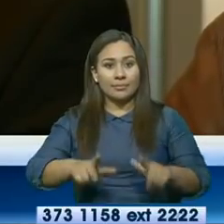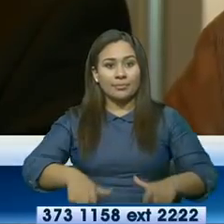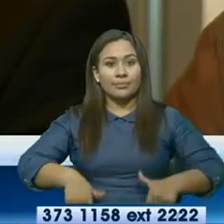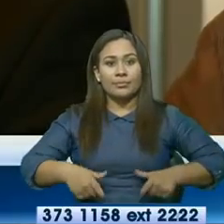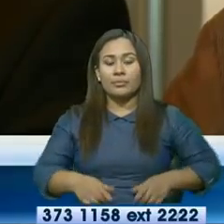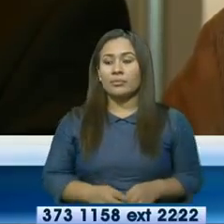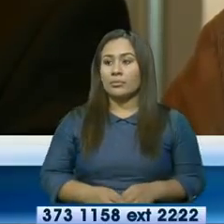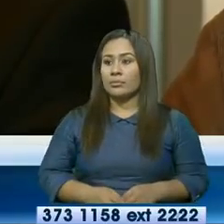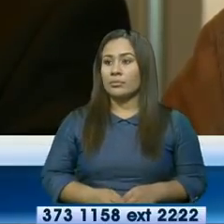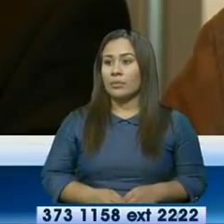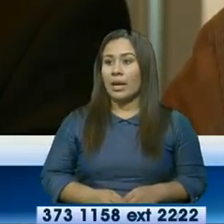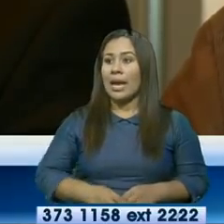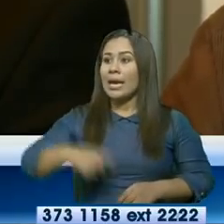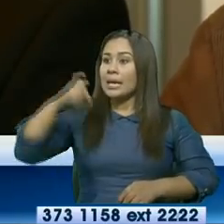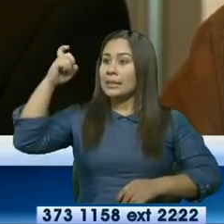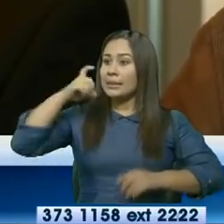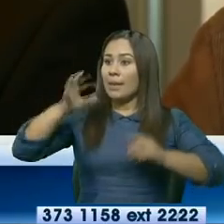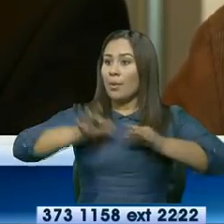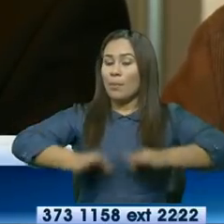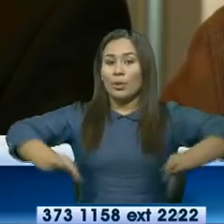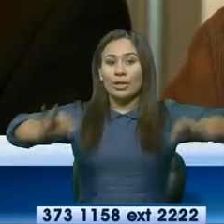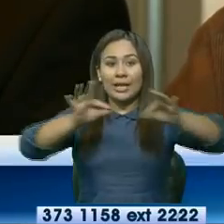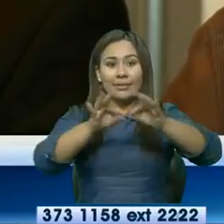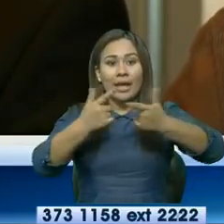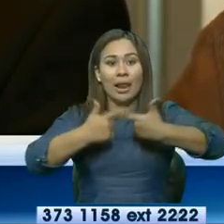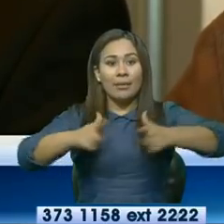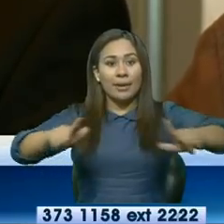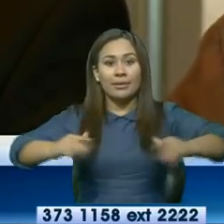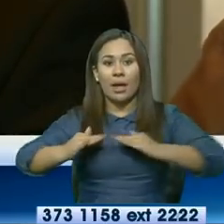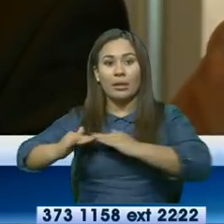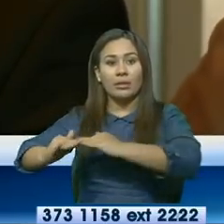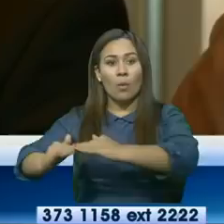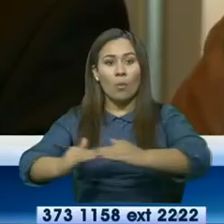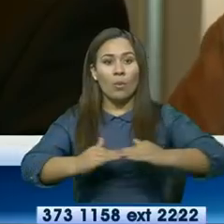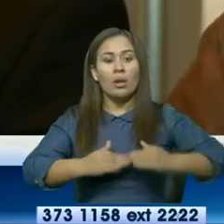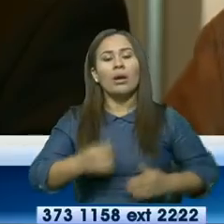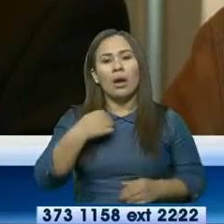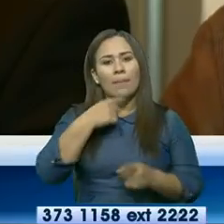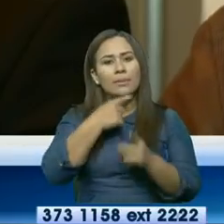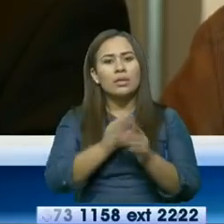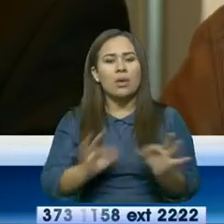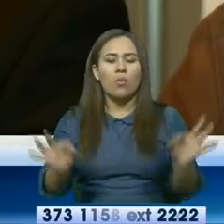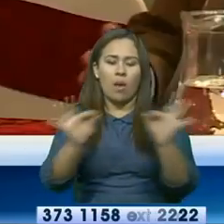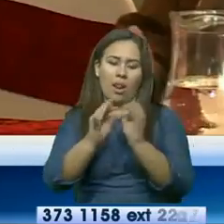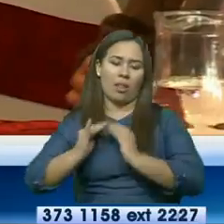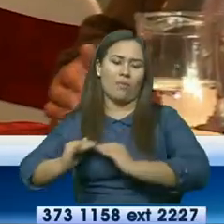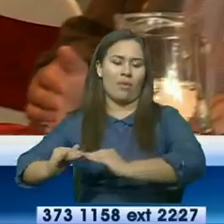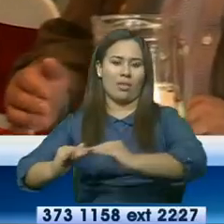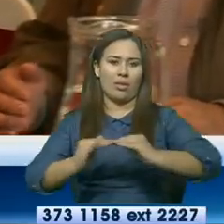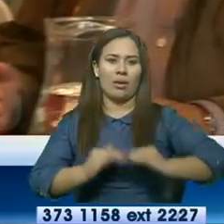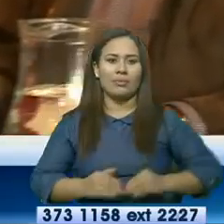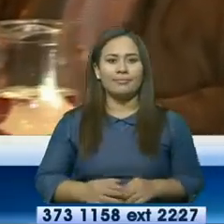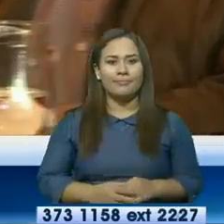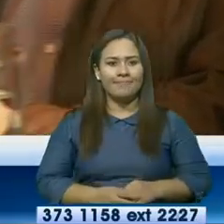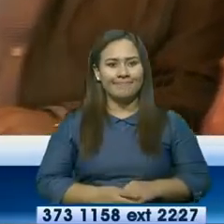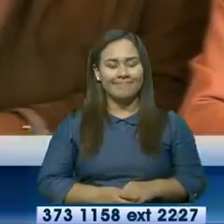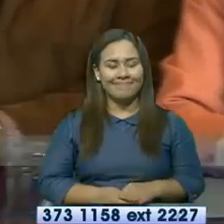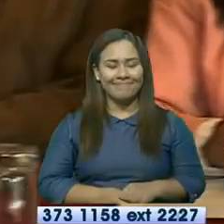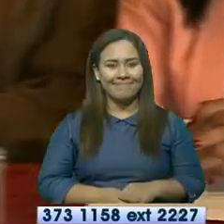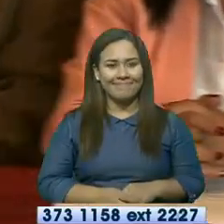libertad de expresión no hay democracia por lo tanto es consustancial a la democracia informó héctor